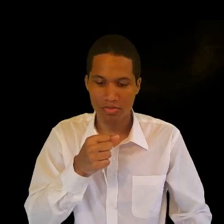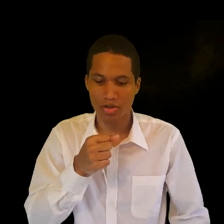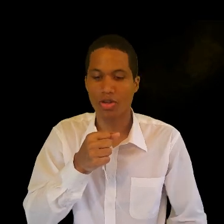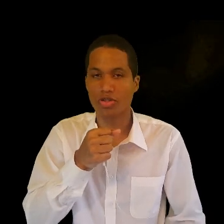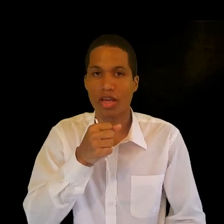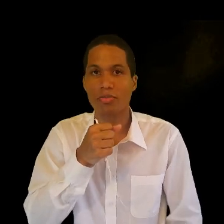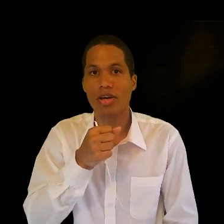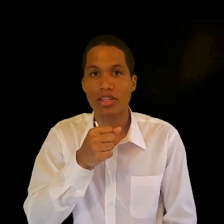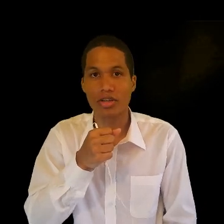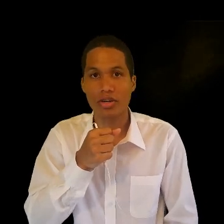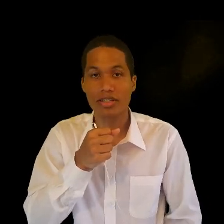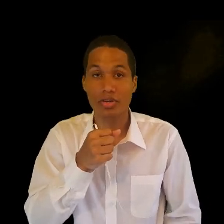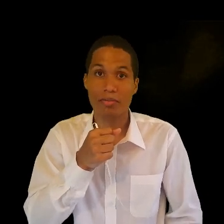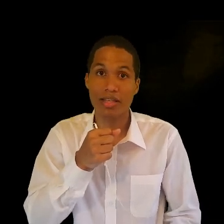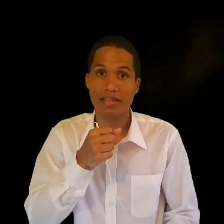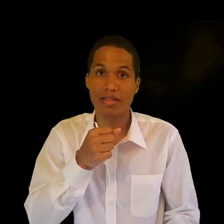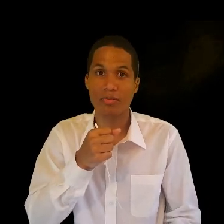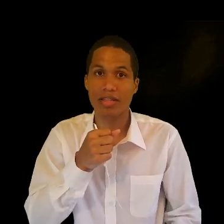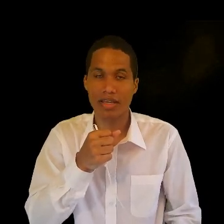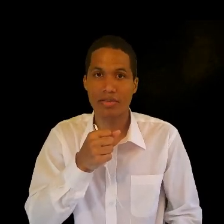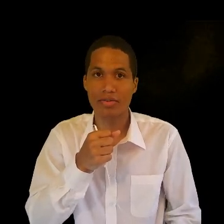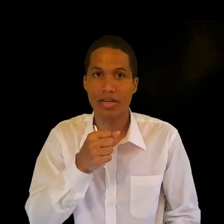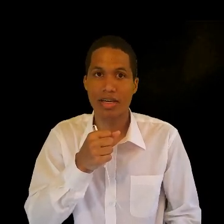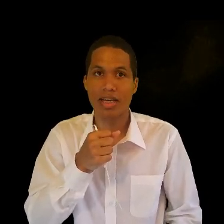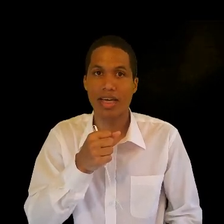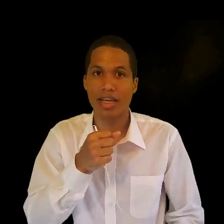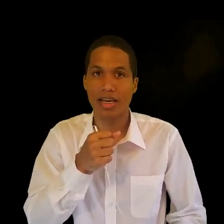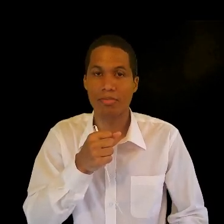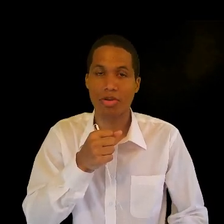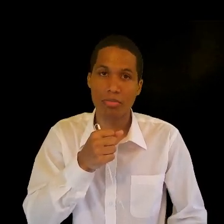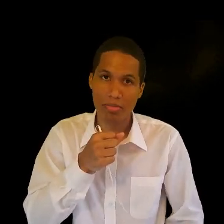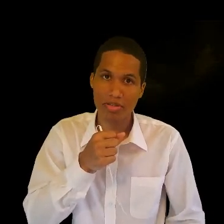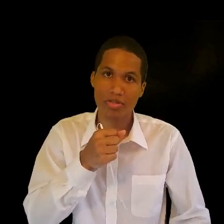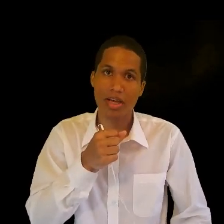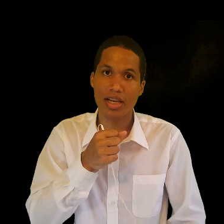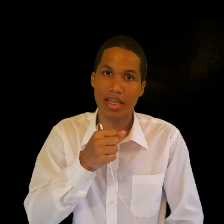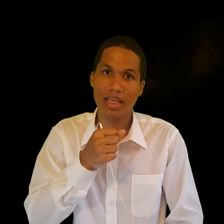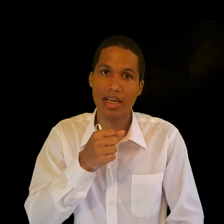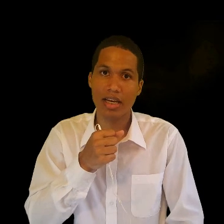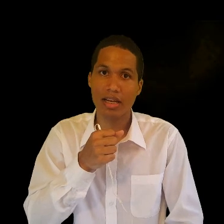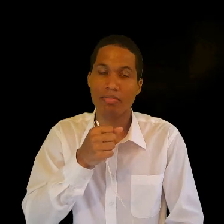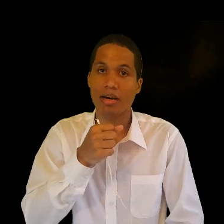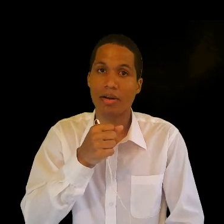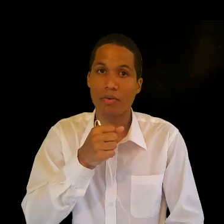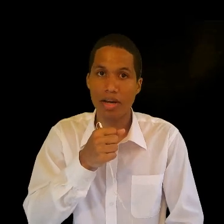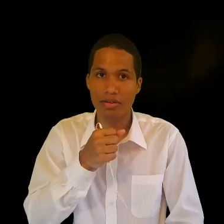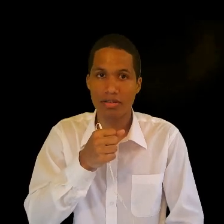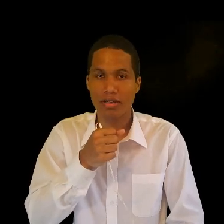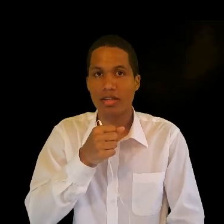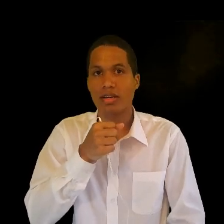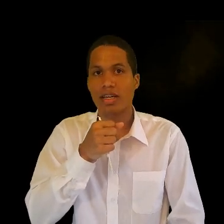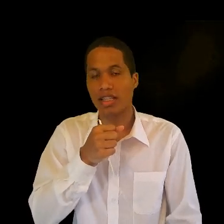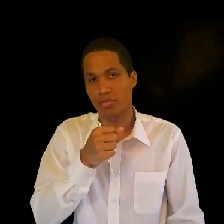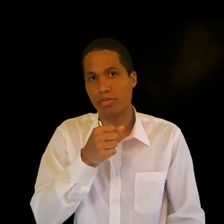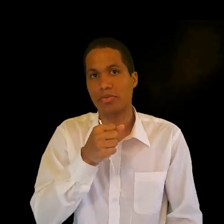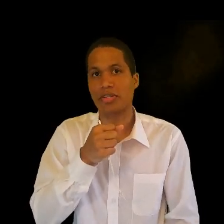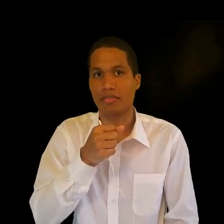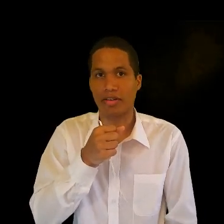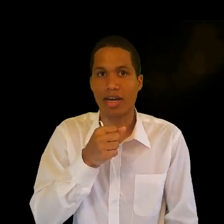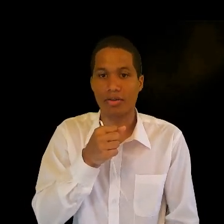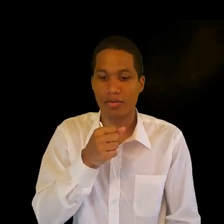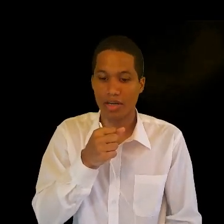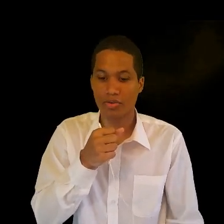Igual como en los dos ejemplos anteriores, solamente se está omitiendo el pronombre personal y la palabra while y tenemos el